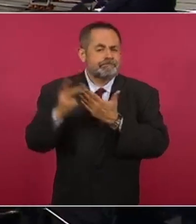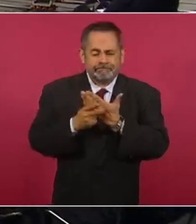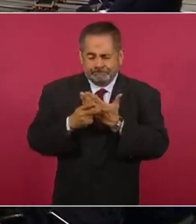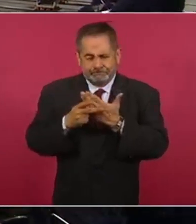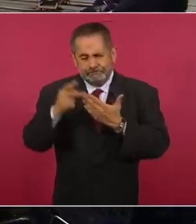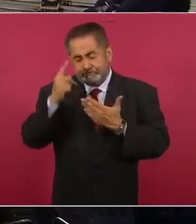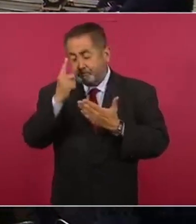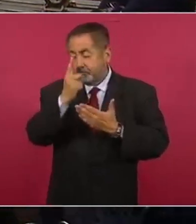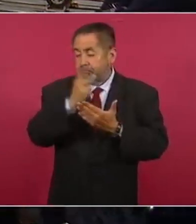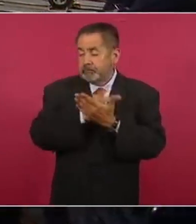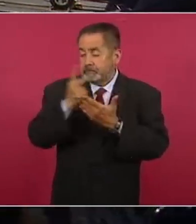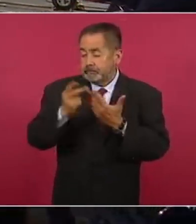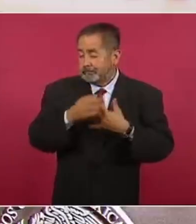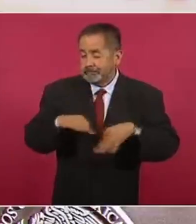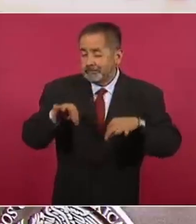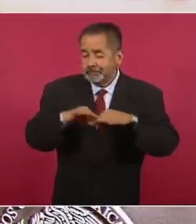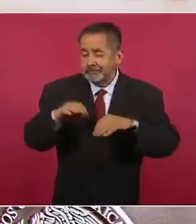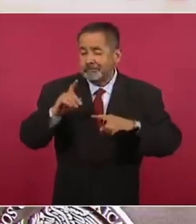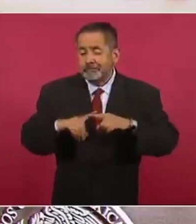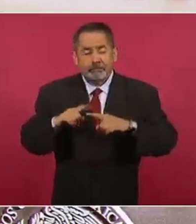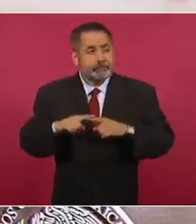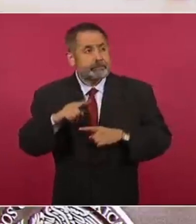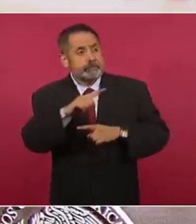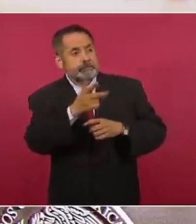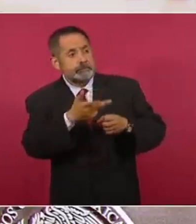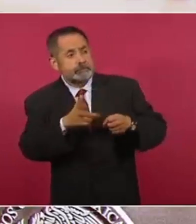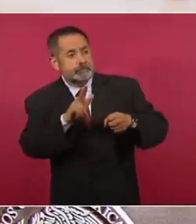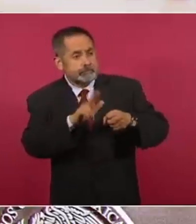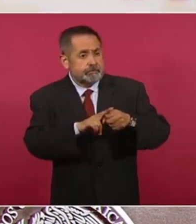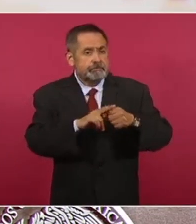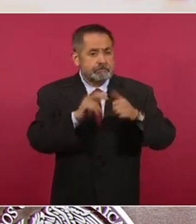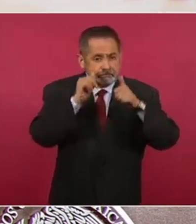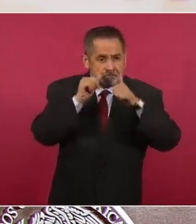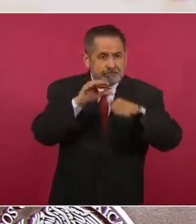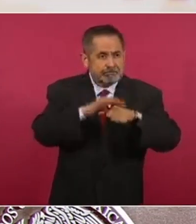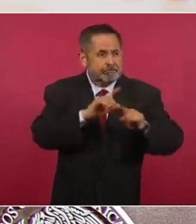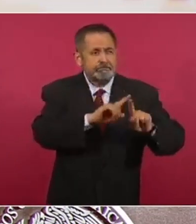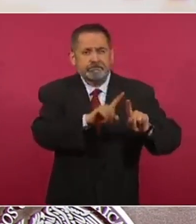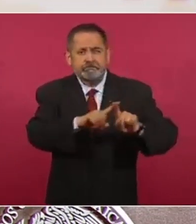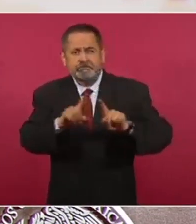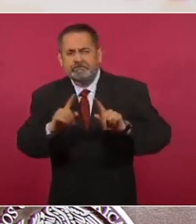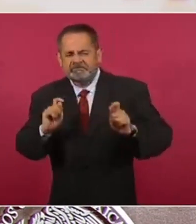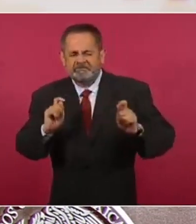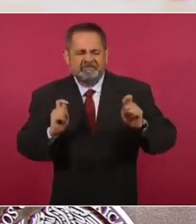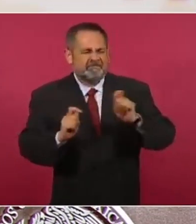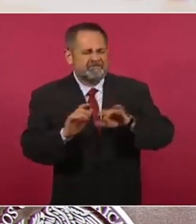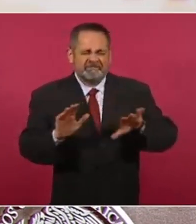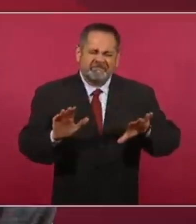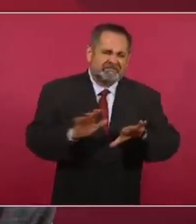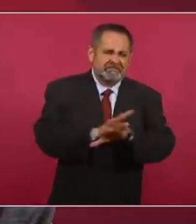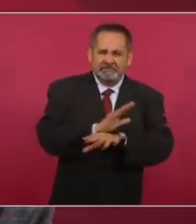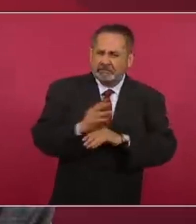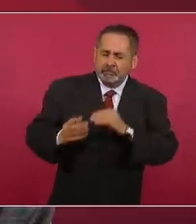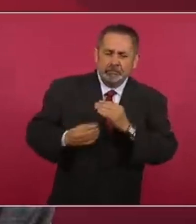y de lo que es la transformación del servicio del secreto de la atención médica